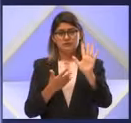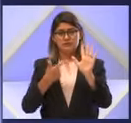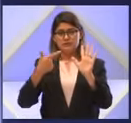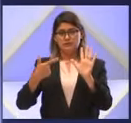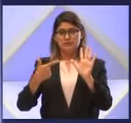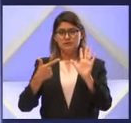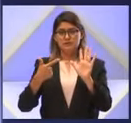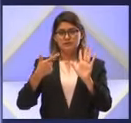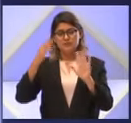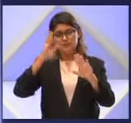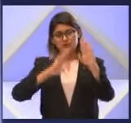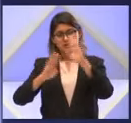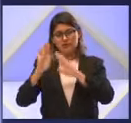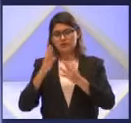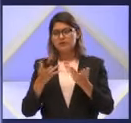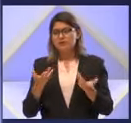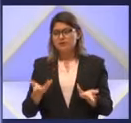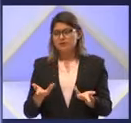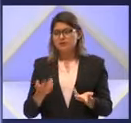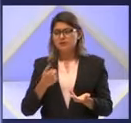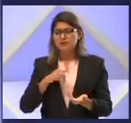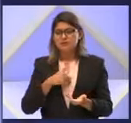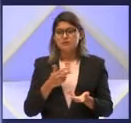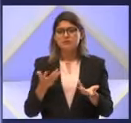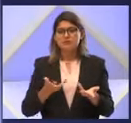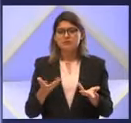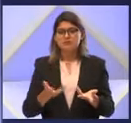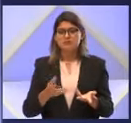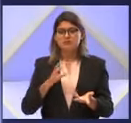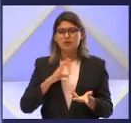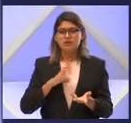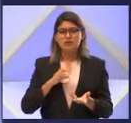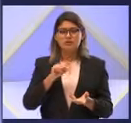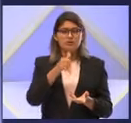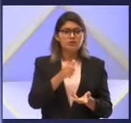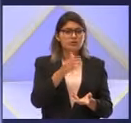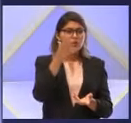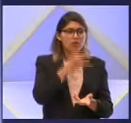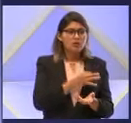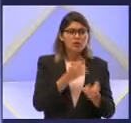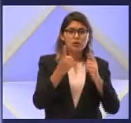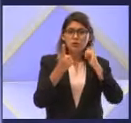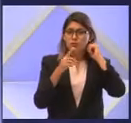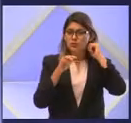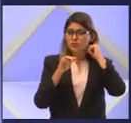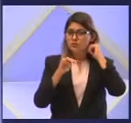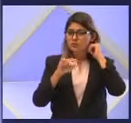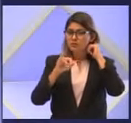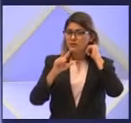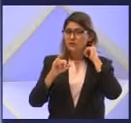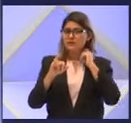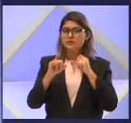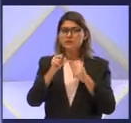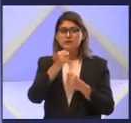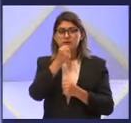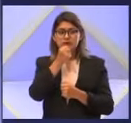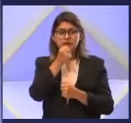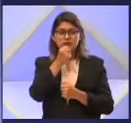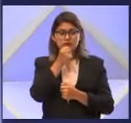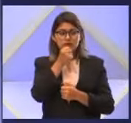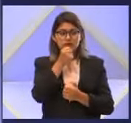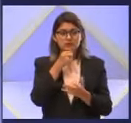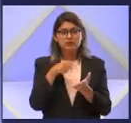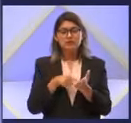y pensamos y tenemos que dar un late en sí inferior a un milisegundo los satélites que han descargado quedan descartados de